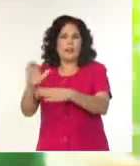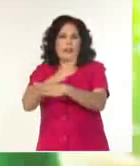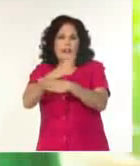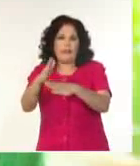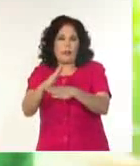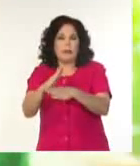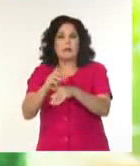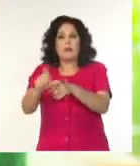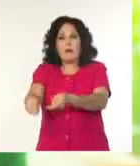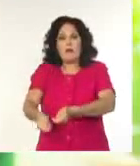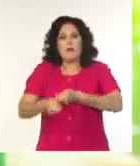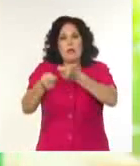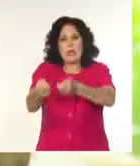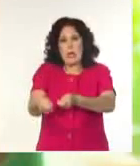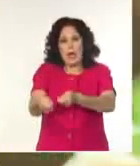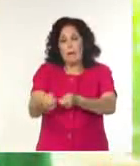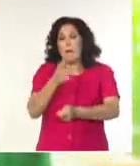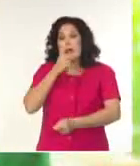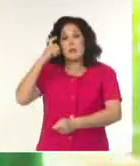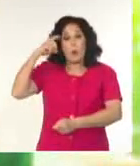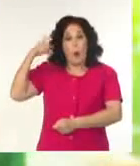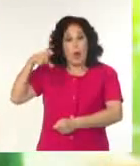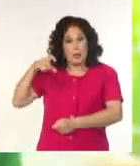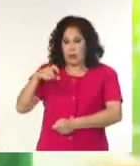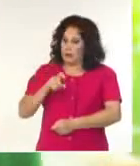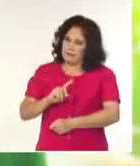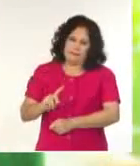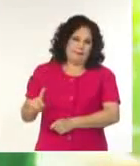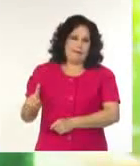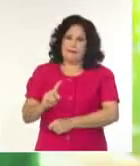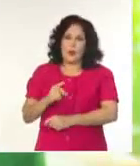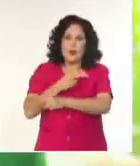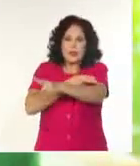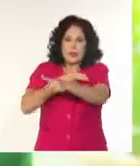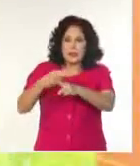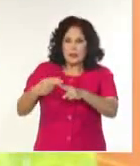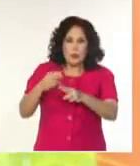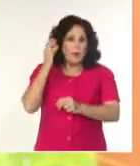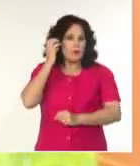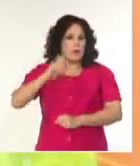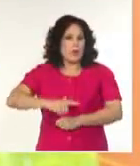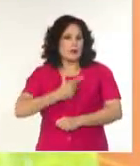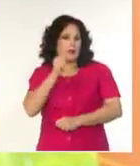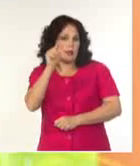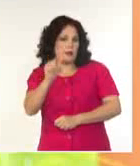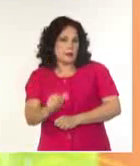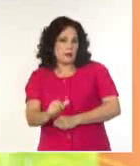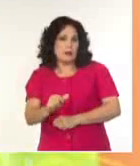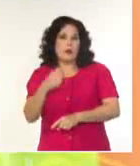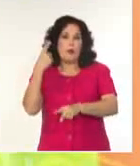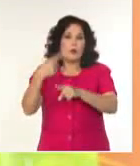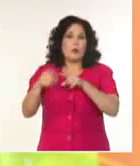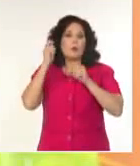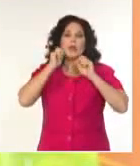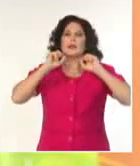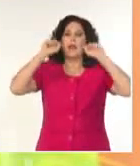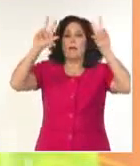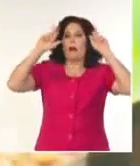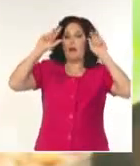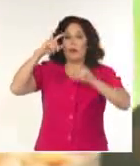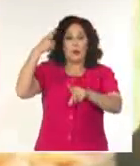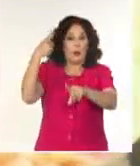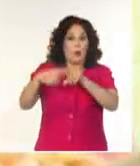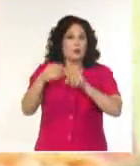campo parece ser cosa de campesinas únicamente, las historias de la actriz Liliana, de la basquetbolista Yainara y la